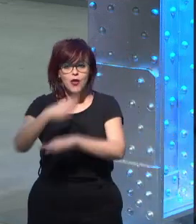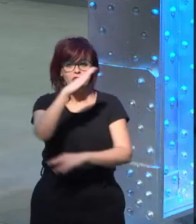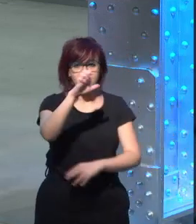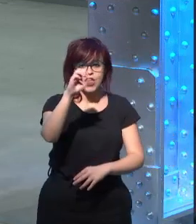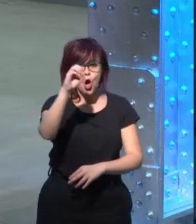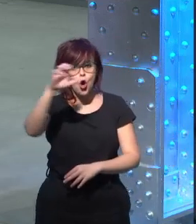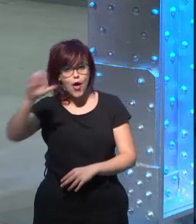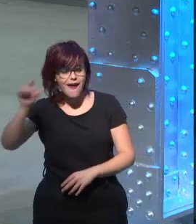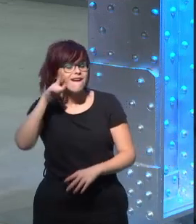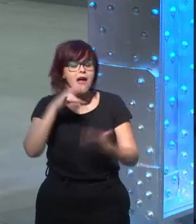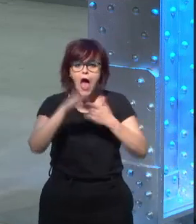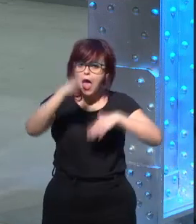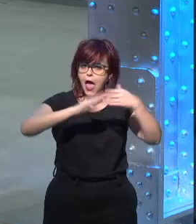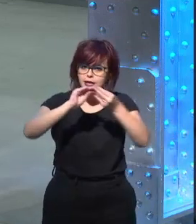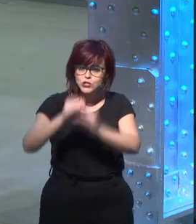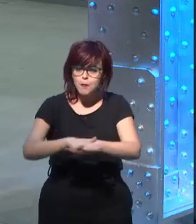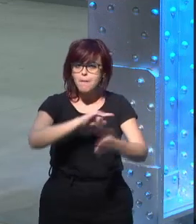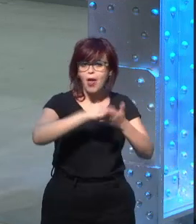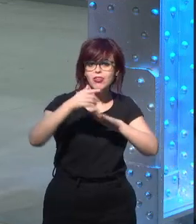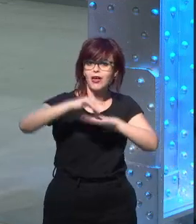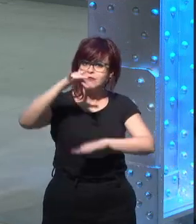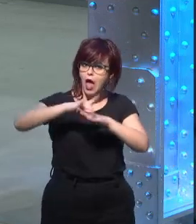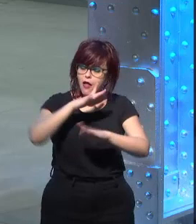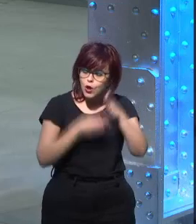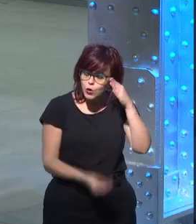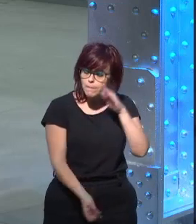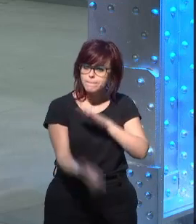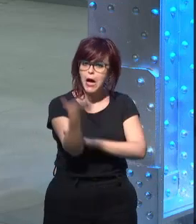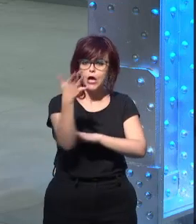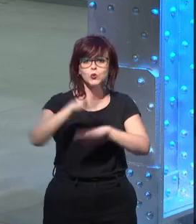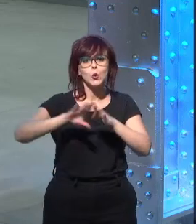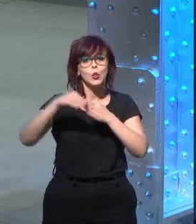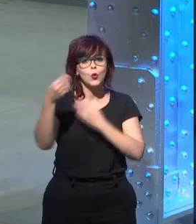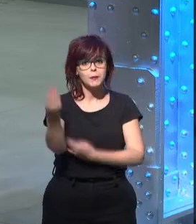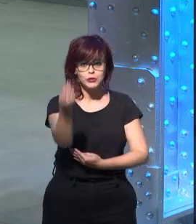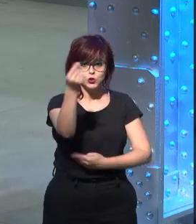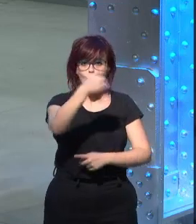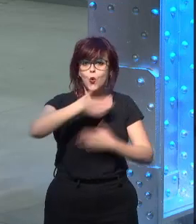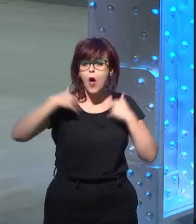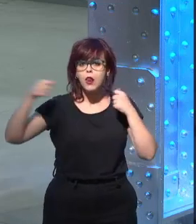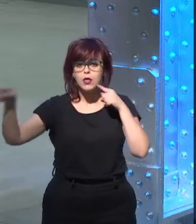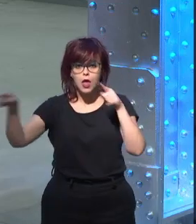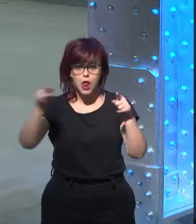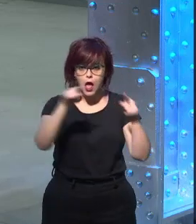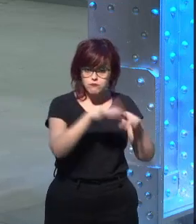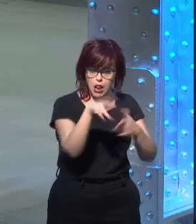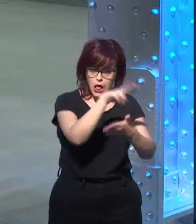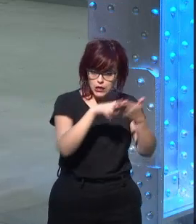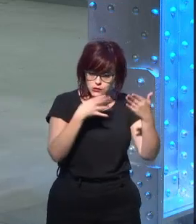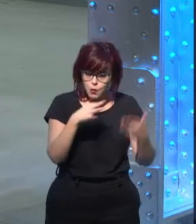mucho acierto, ha elaborado el Plan Digital, que es un documento que cualquiera de ustedes puede adquirir,